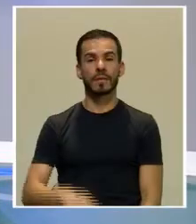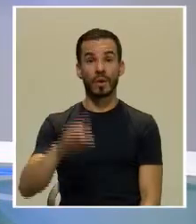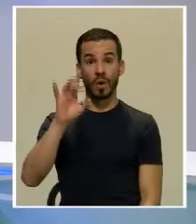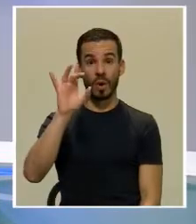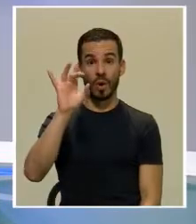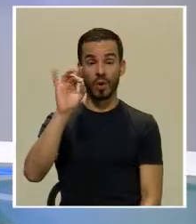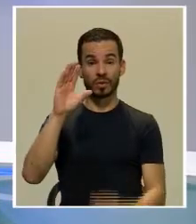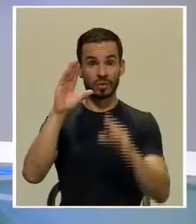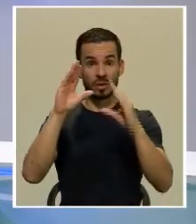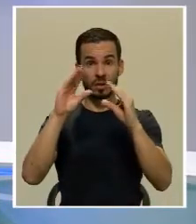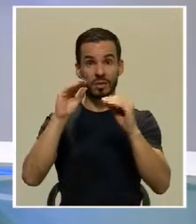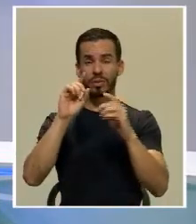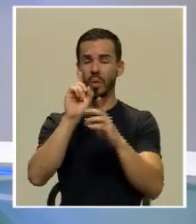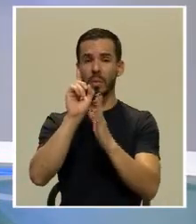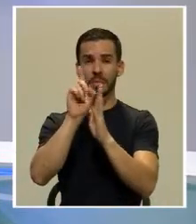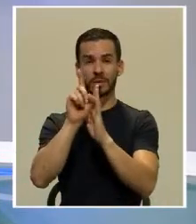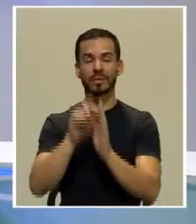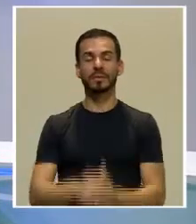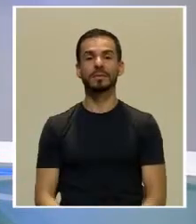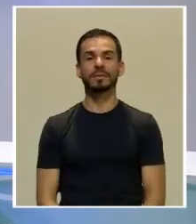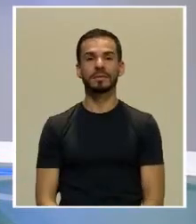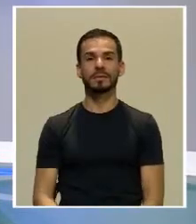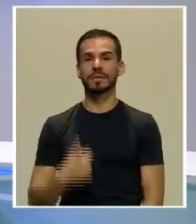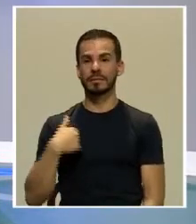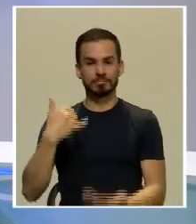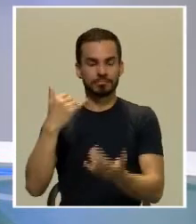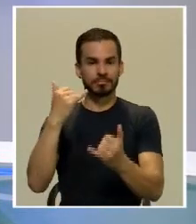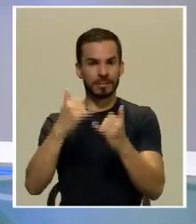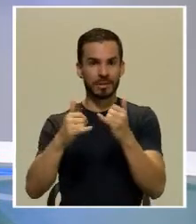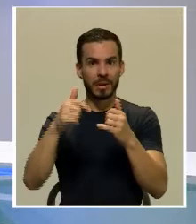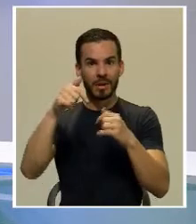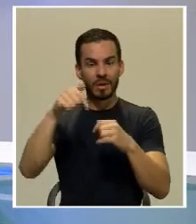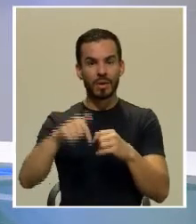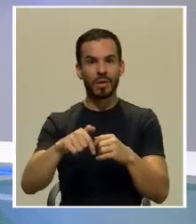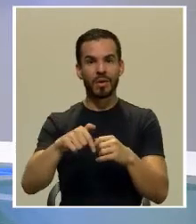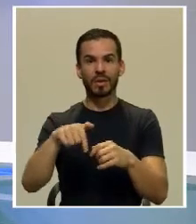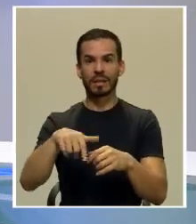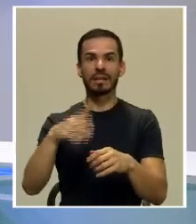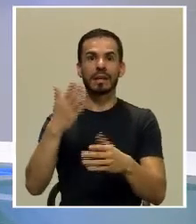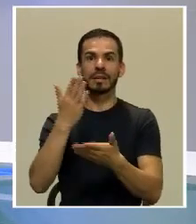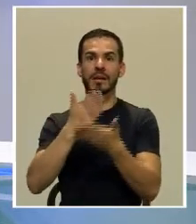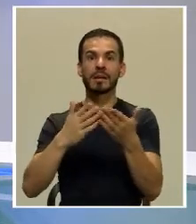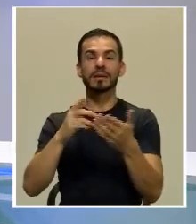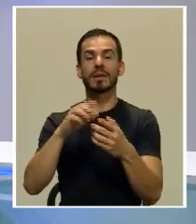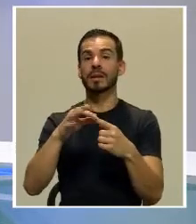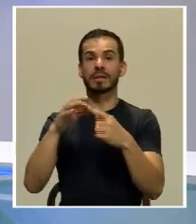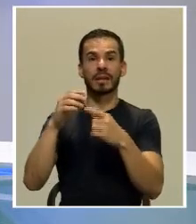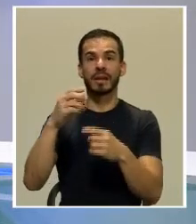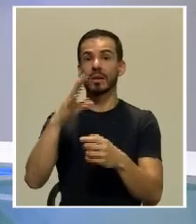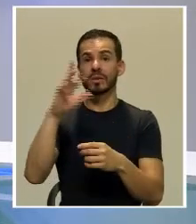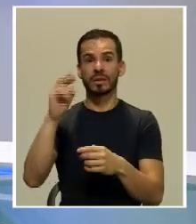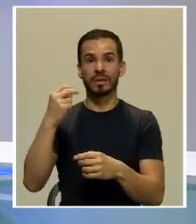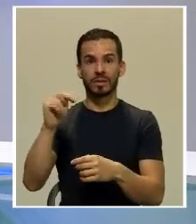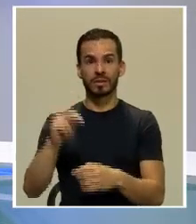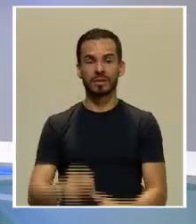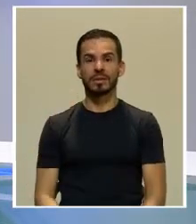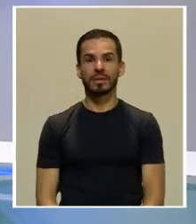A las 8 de la noche con un minuto, llegamos por hoy al final de esta edición estelar de Costa Rica